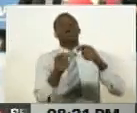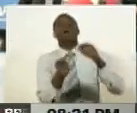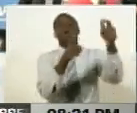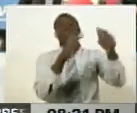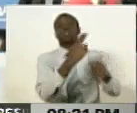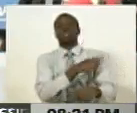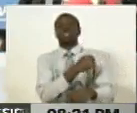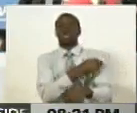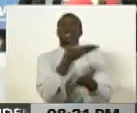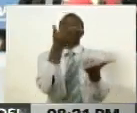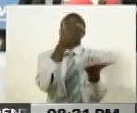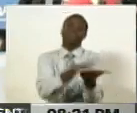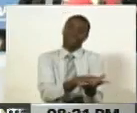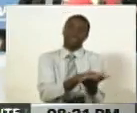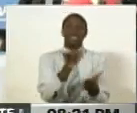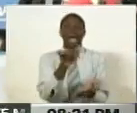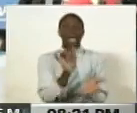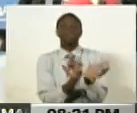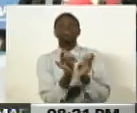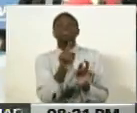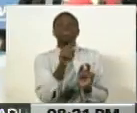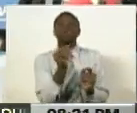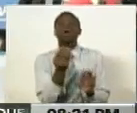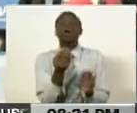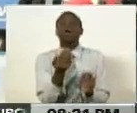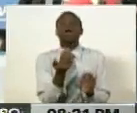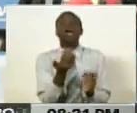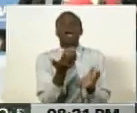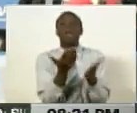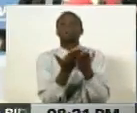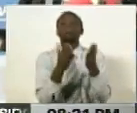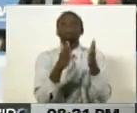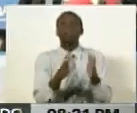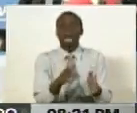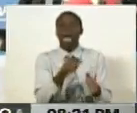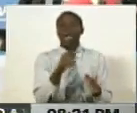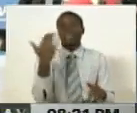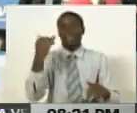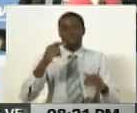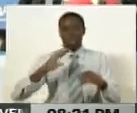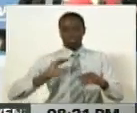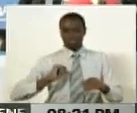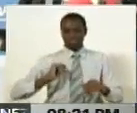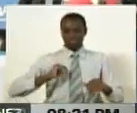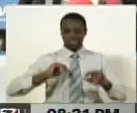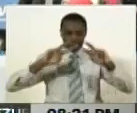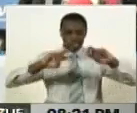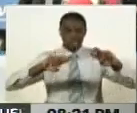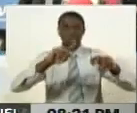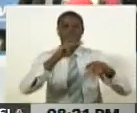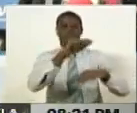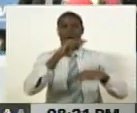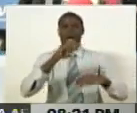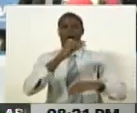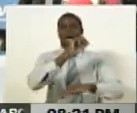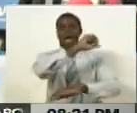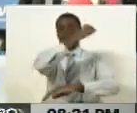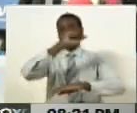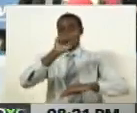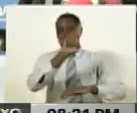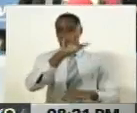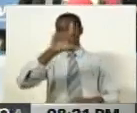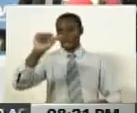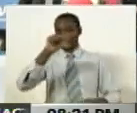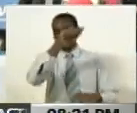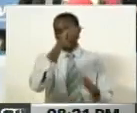él un estudiante de criminología de la Escuela de Derecho de la ULA, un empleado